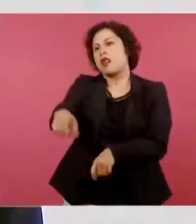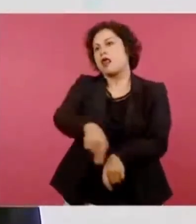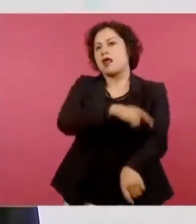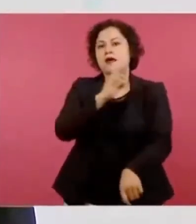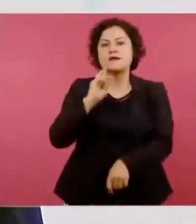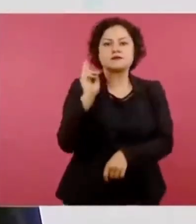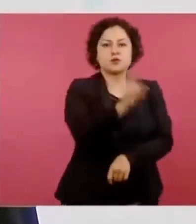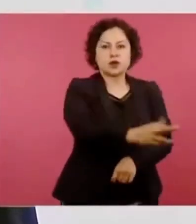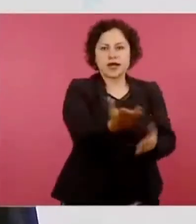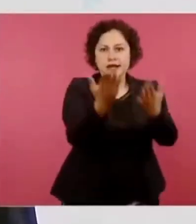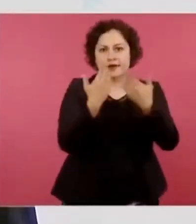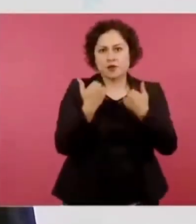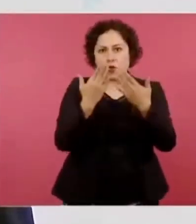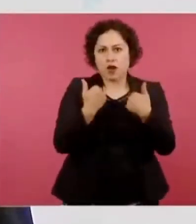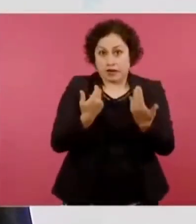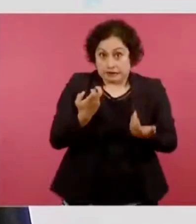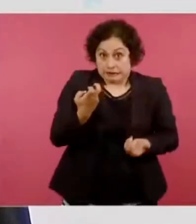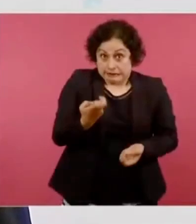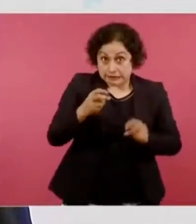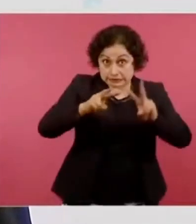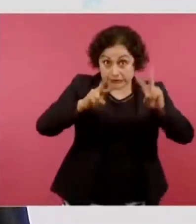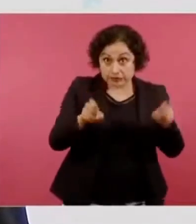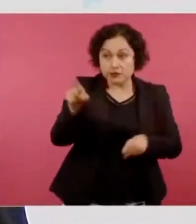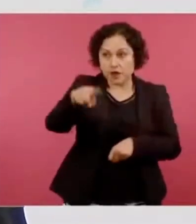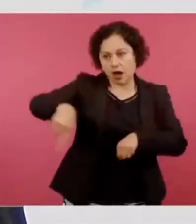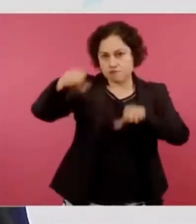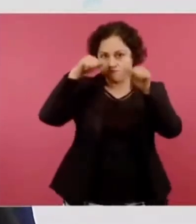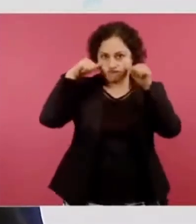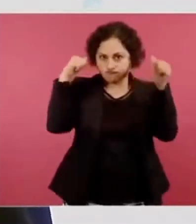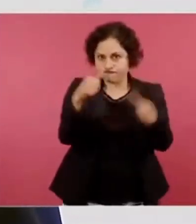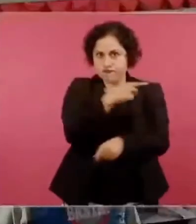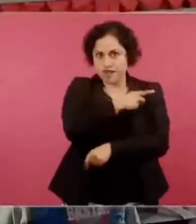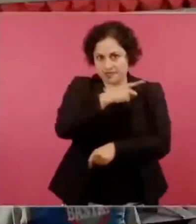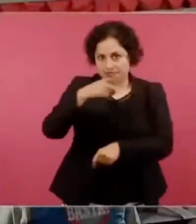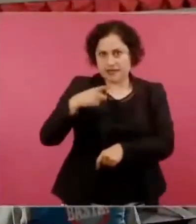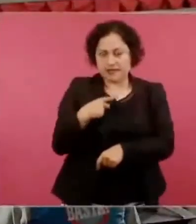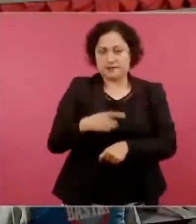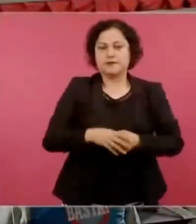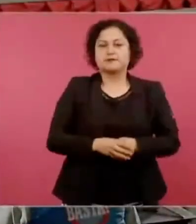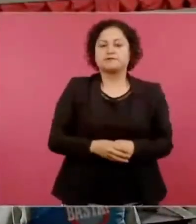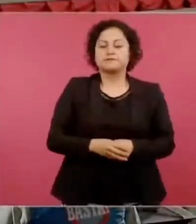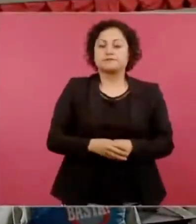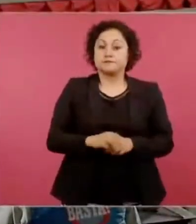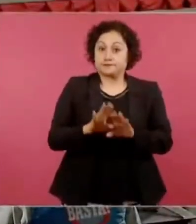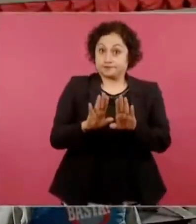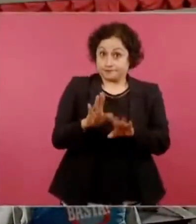de los procesos y las resoluciones. La liberación